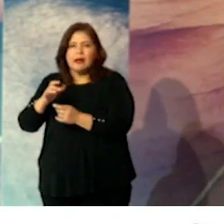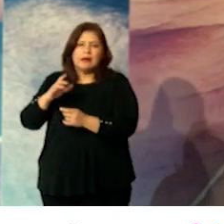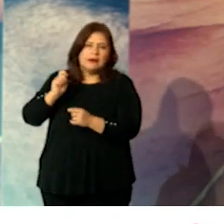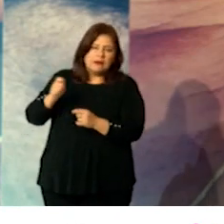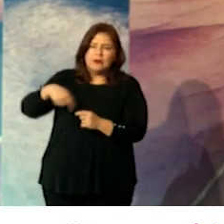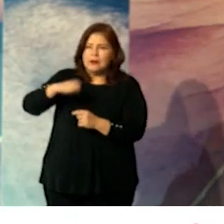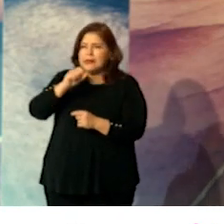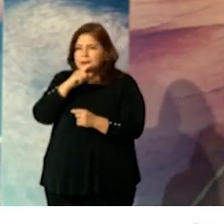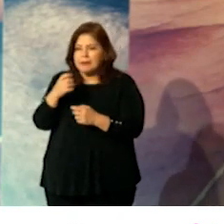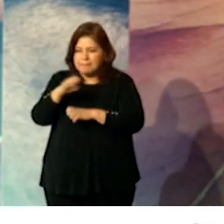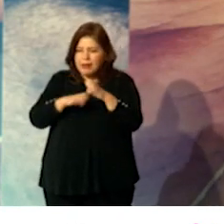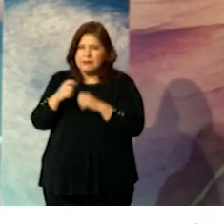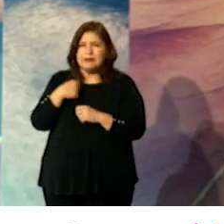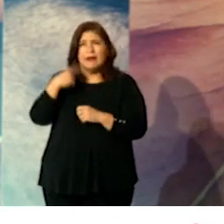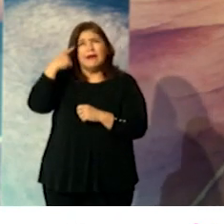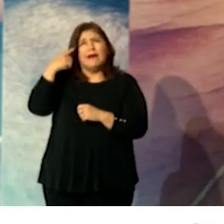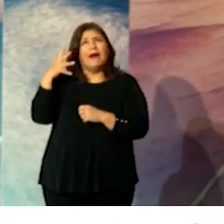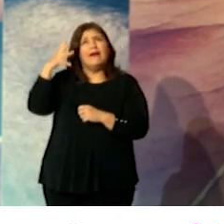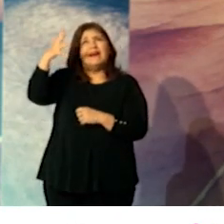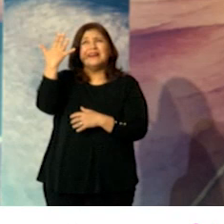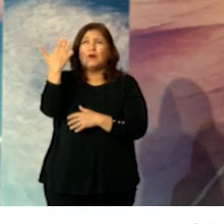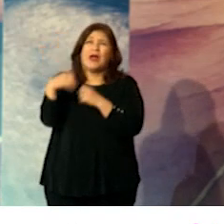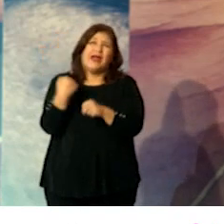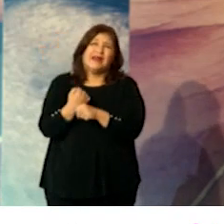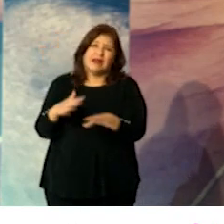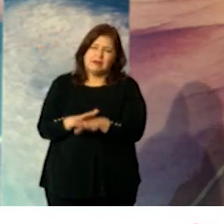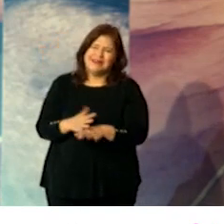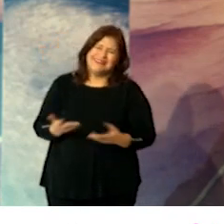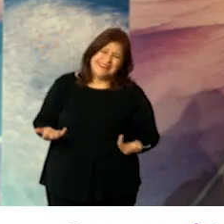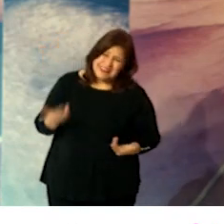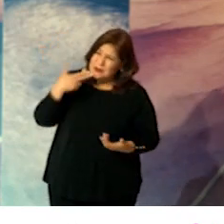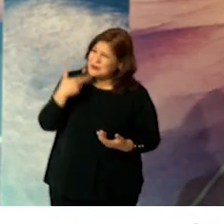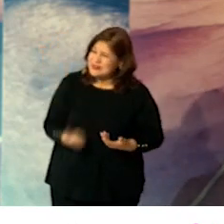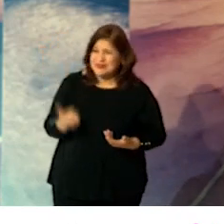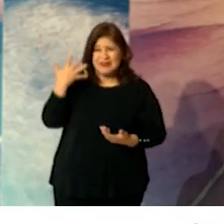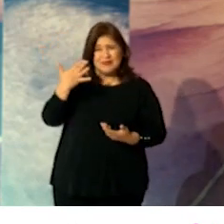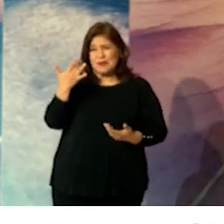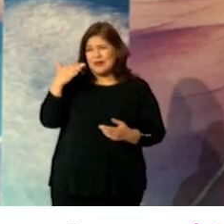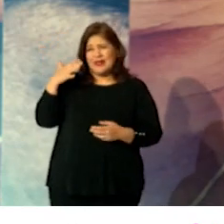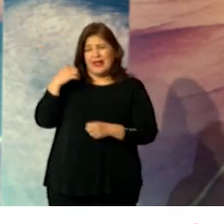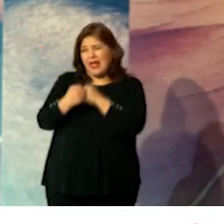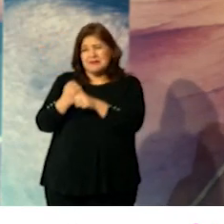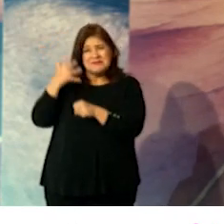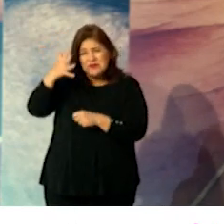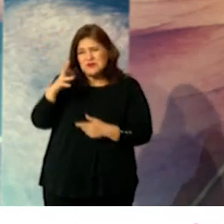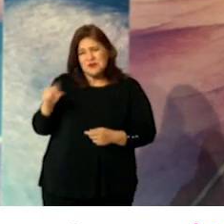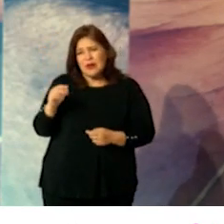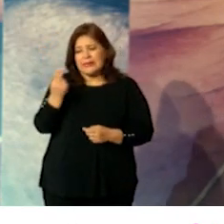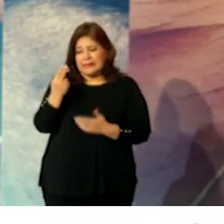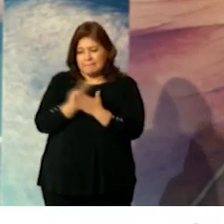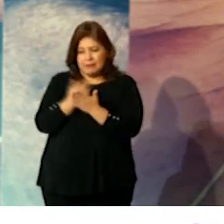dicen, vamos a cambiar en 50 años. En 50 años no nos sirve. O sea, y por el otro lado, si le presentamos un buen proyecto,